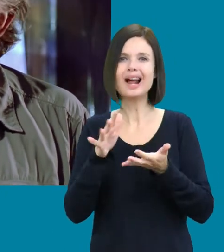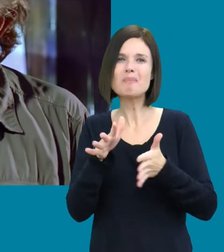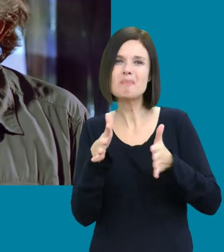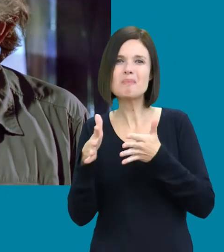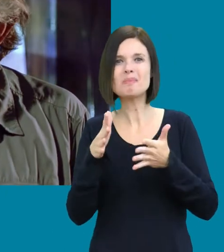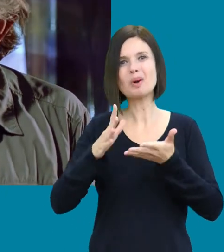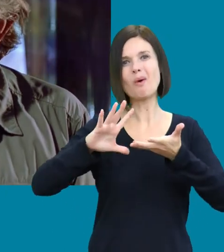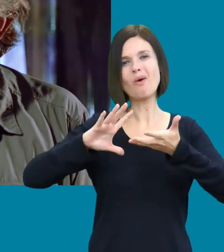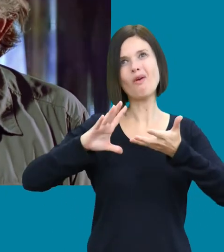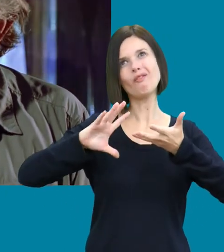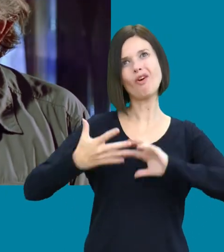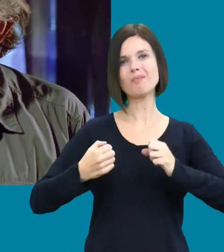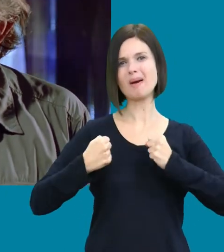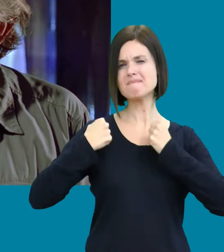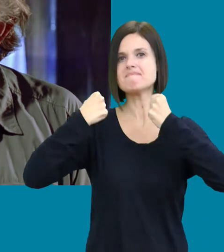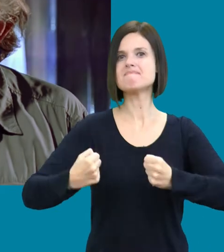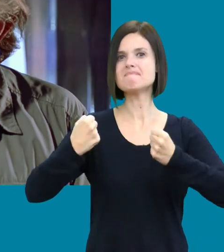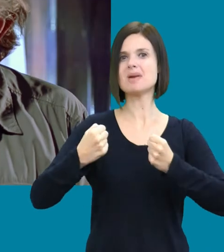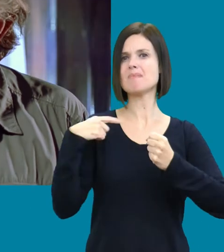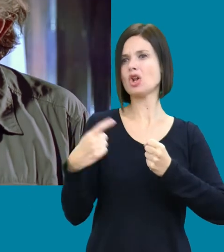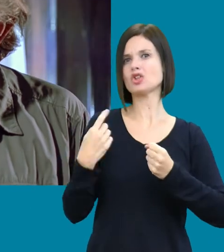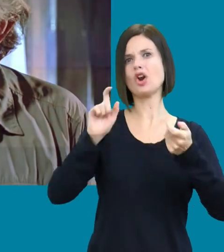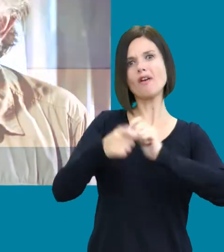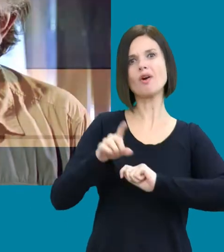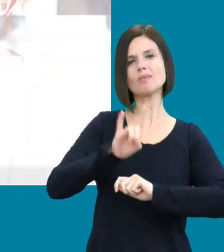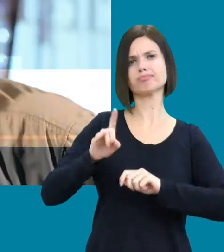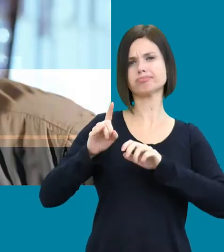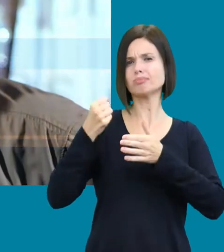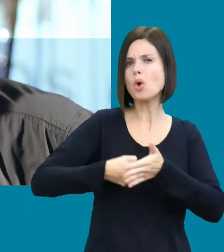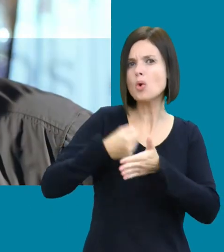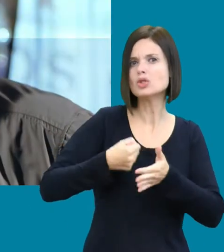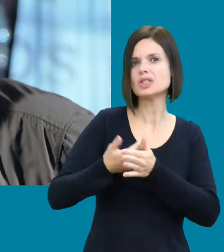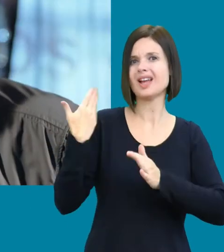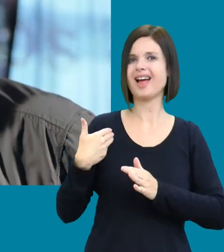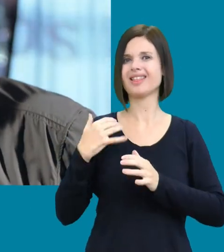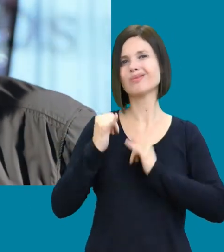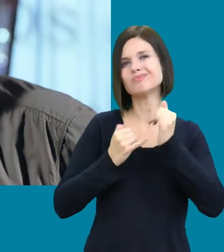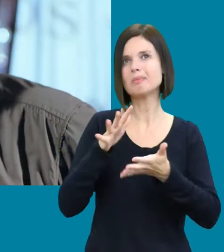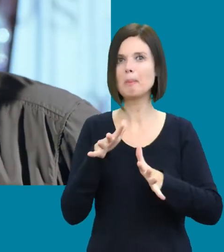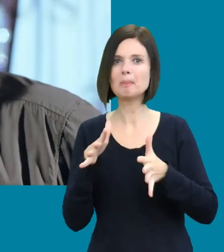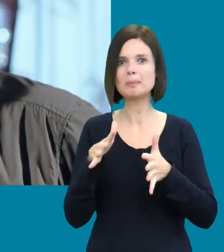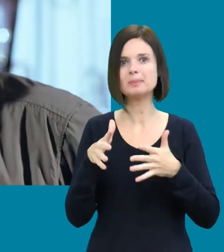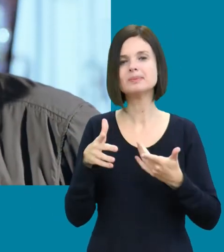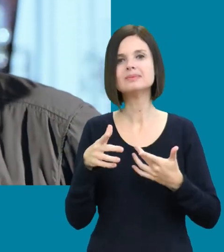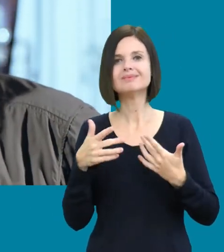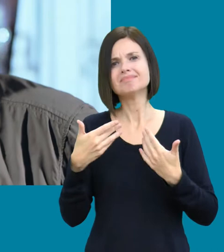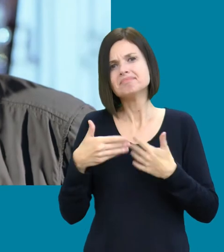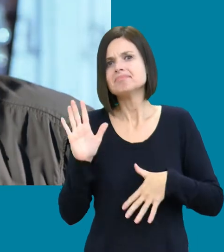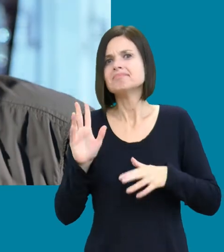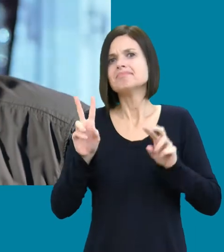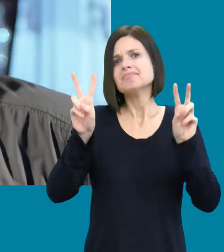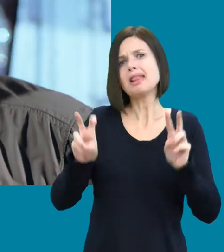con los mismos énfasis que nosotros la militamos. Por lo demás, me parece como que no es